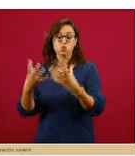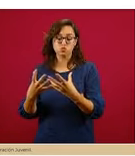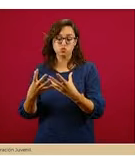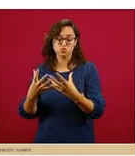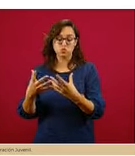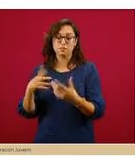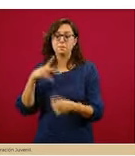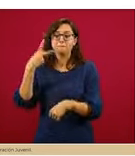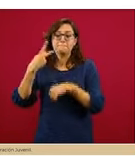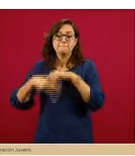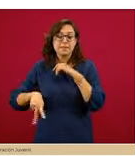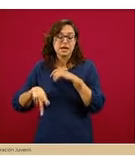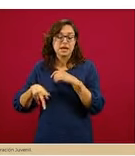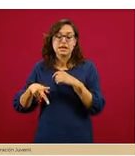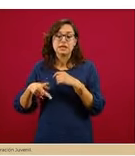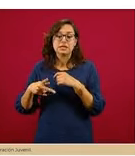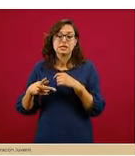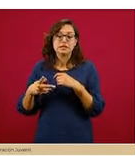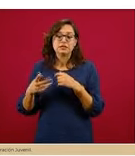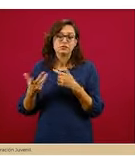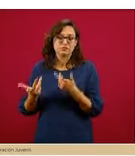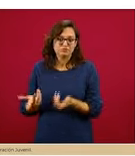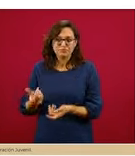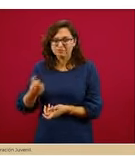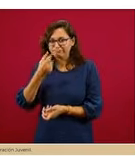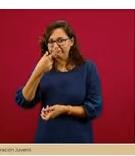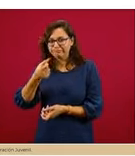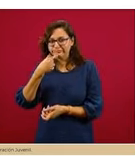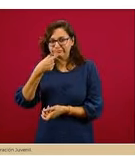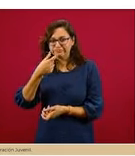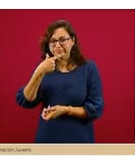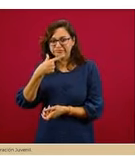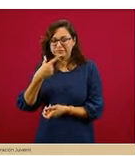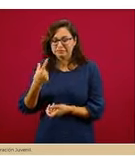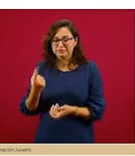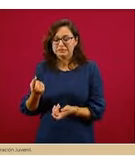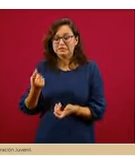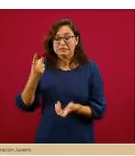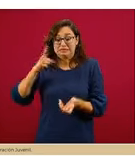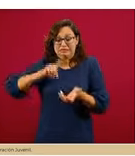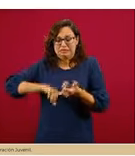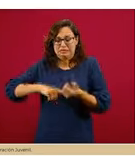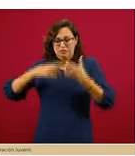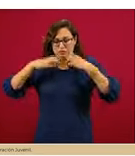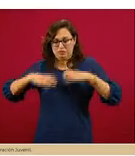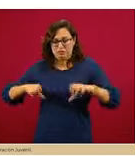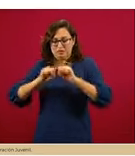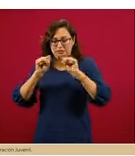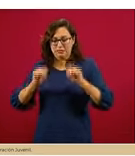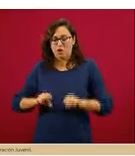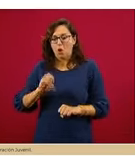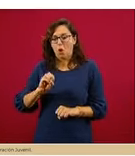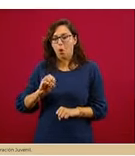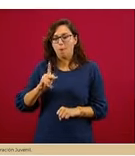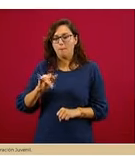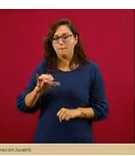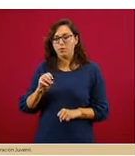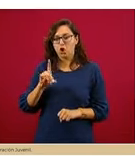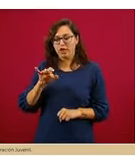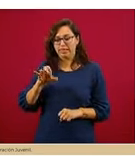de utilizar estos fármacos que se meten con nuestro sistema opioide es un sistema importantísimo, sirve para